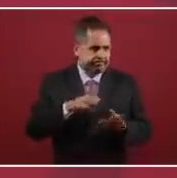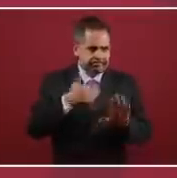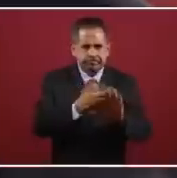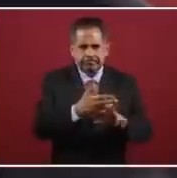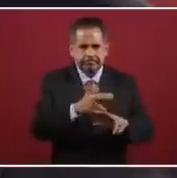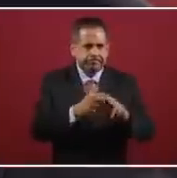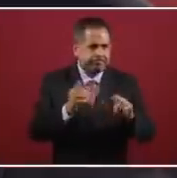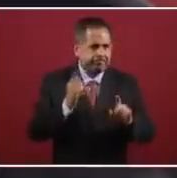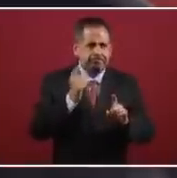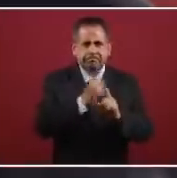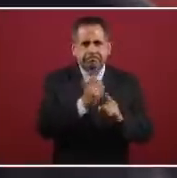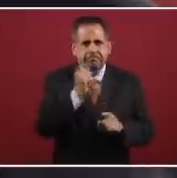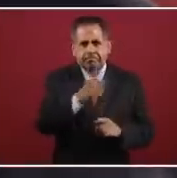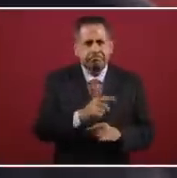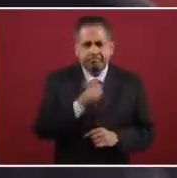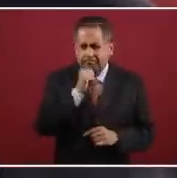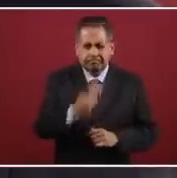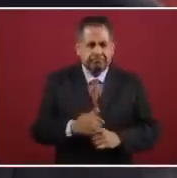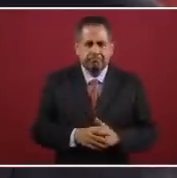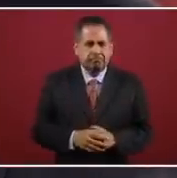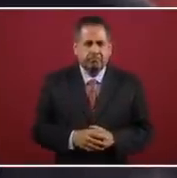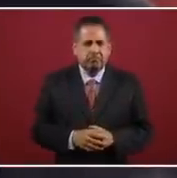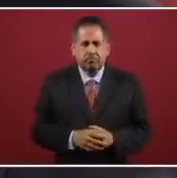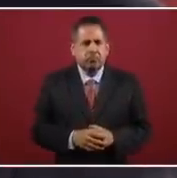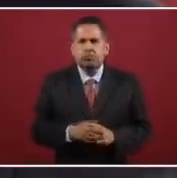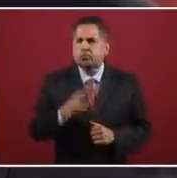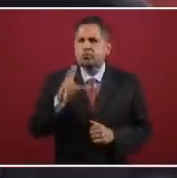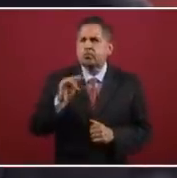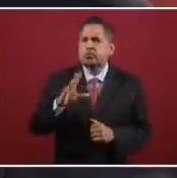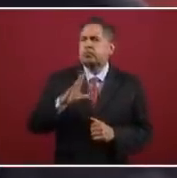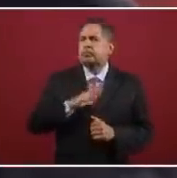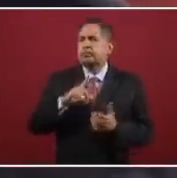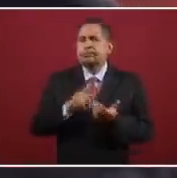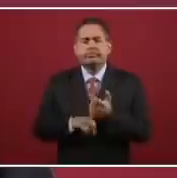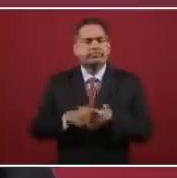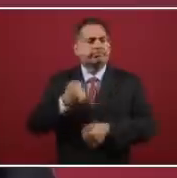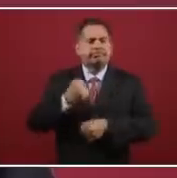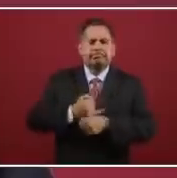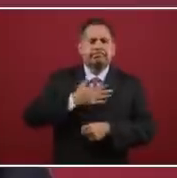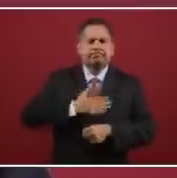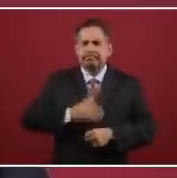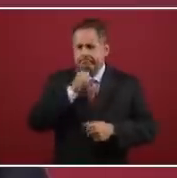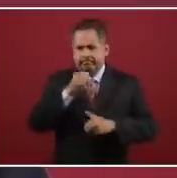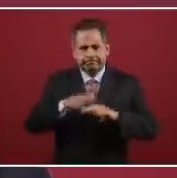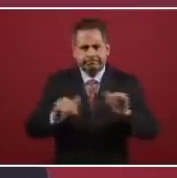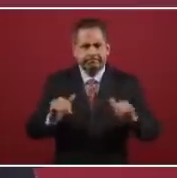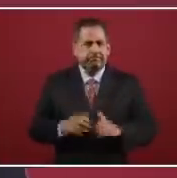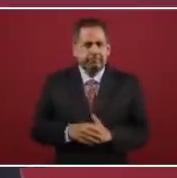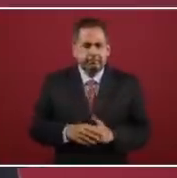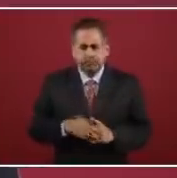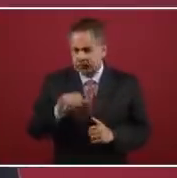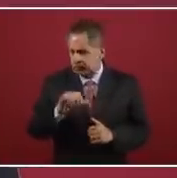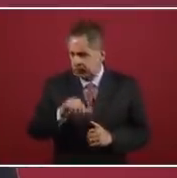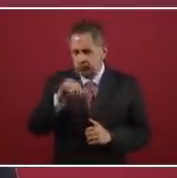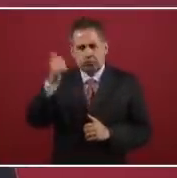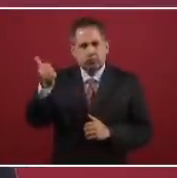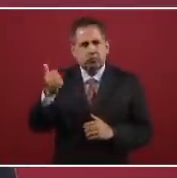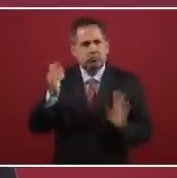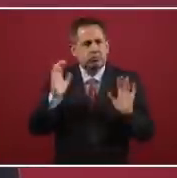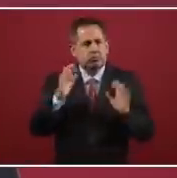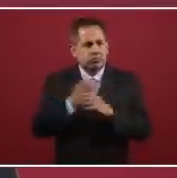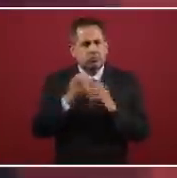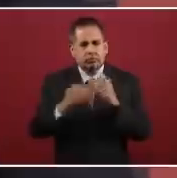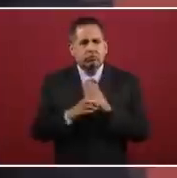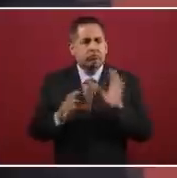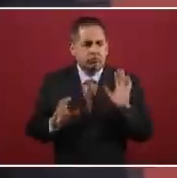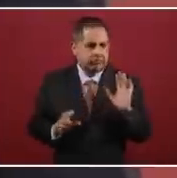hay un acoso, no se va a cometer ninguna injusticia. Es otro tipo de cuestiones.